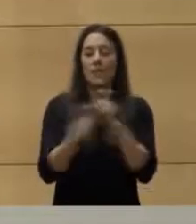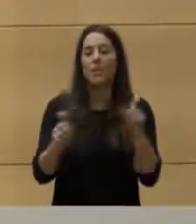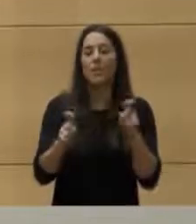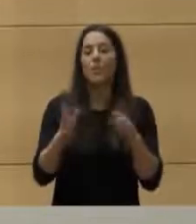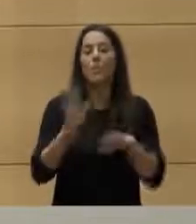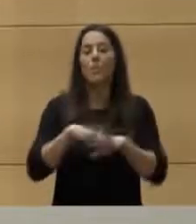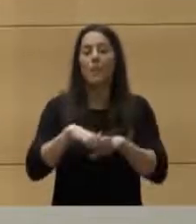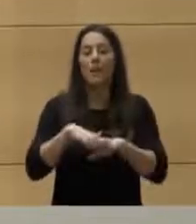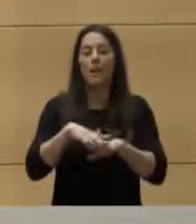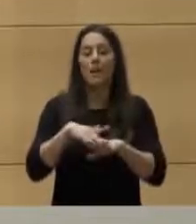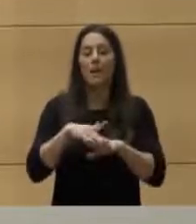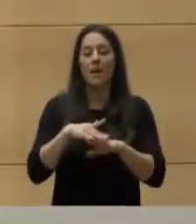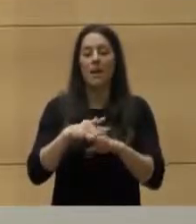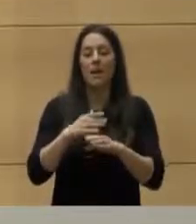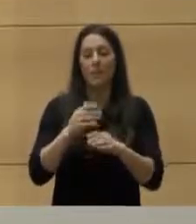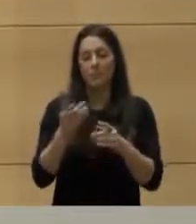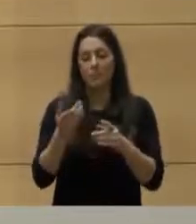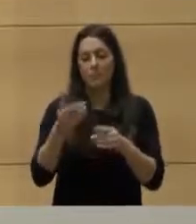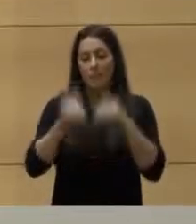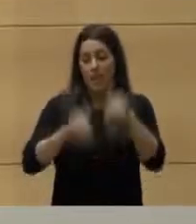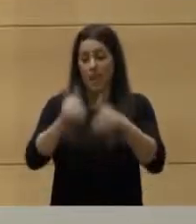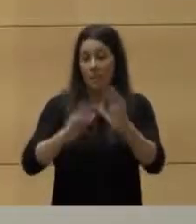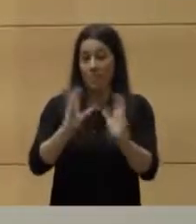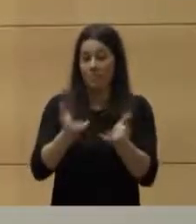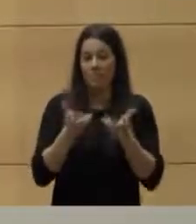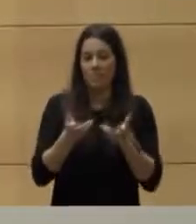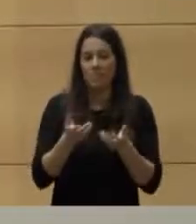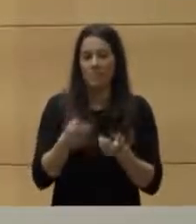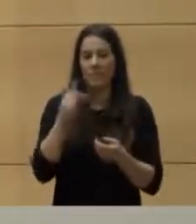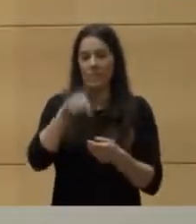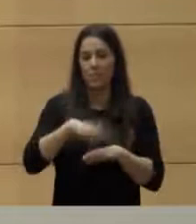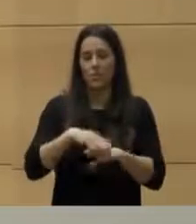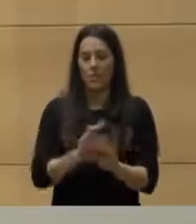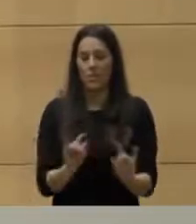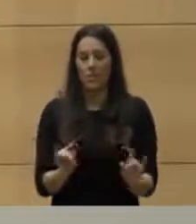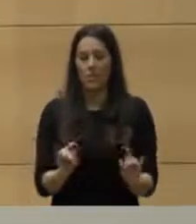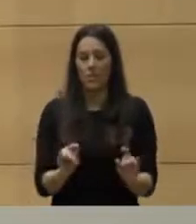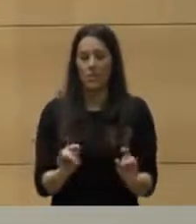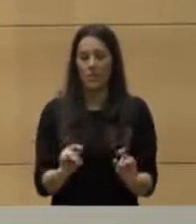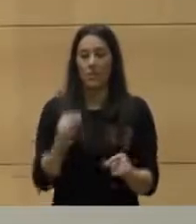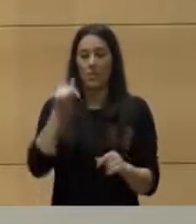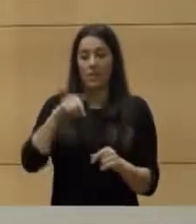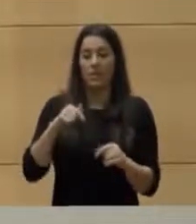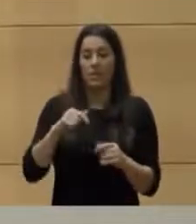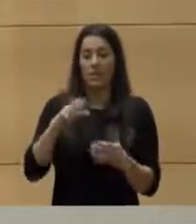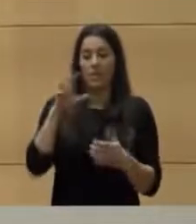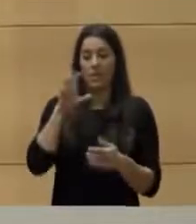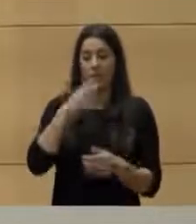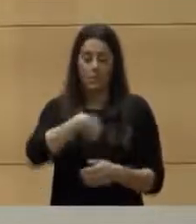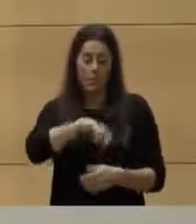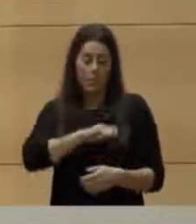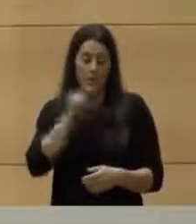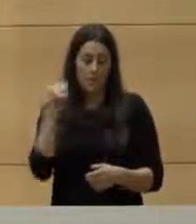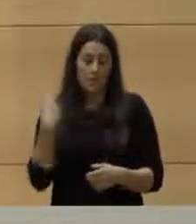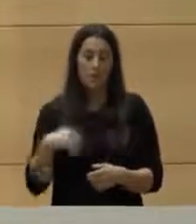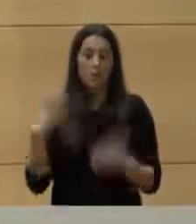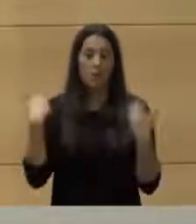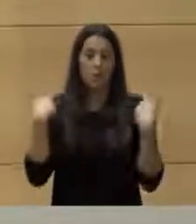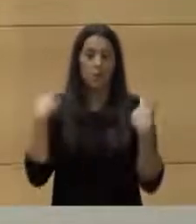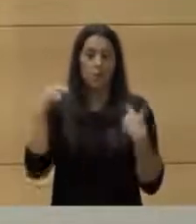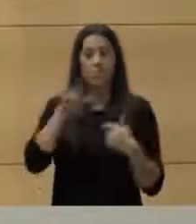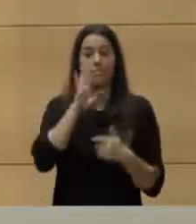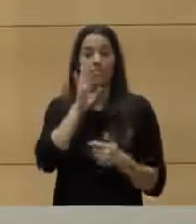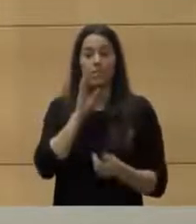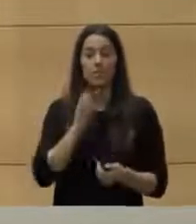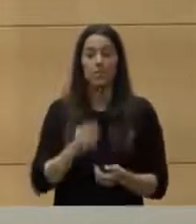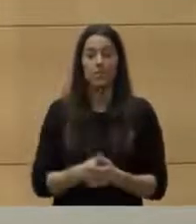este país ya está harto de comprar humo, porque lo sigue además comprando de mala gana. Las formaciones